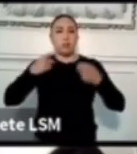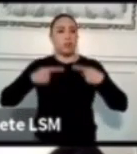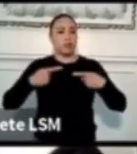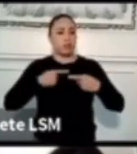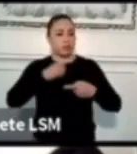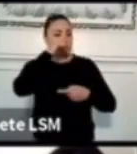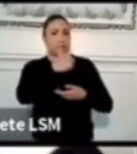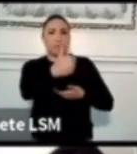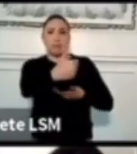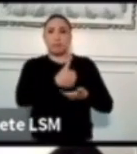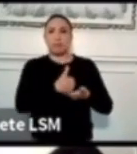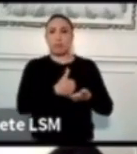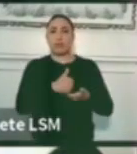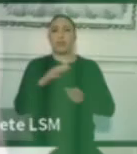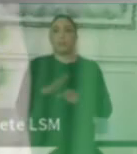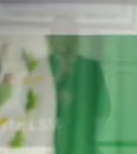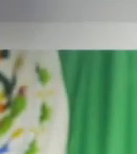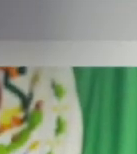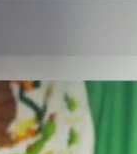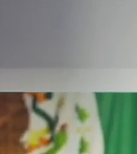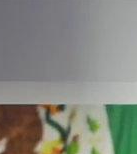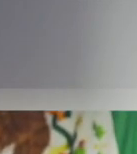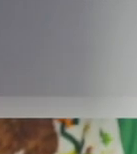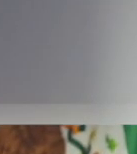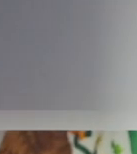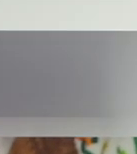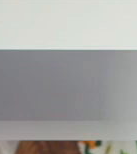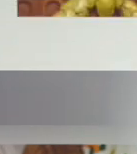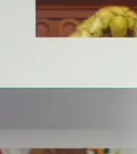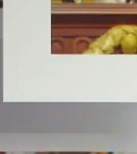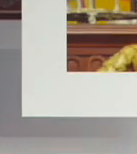apostarle a una movilidad de primer nivel